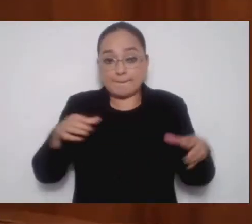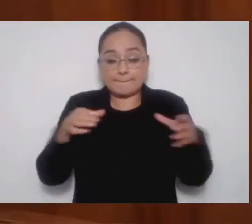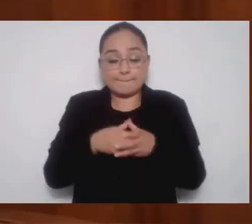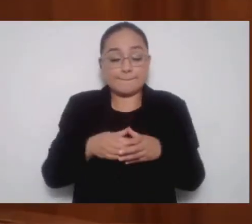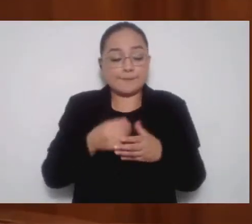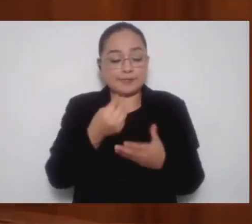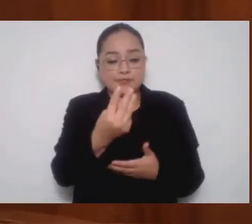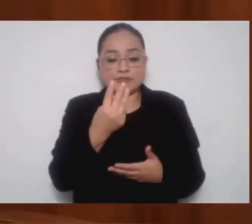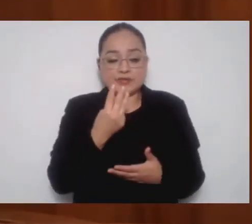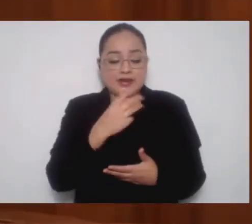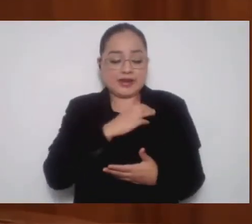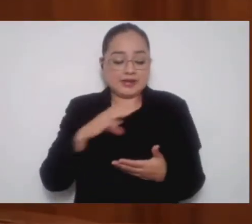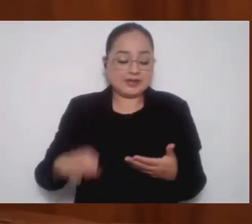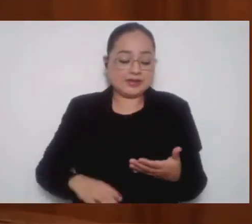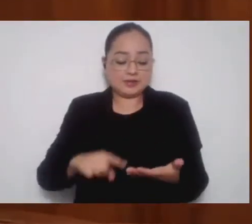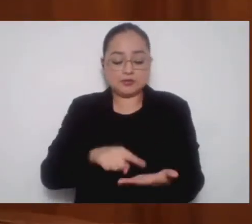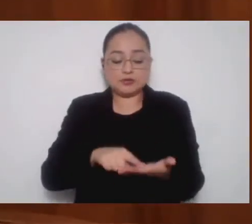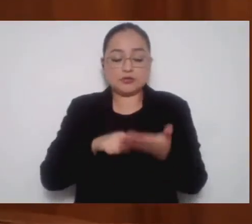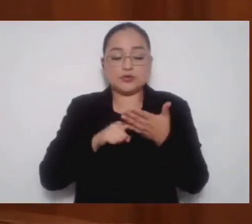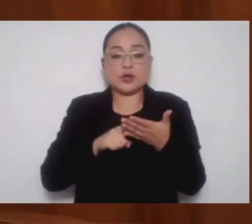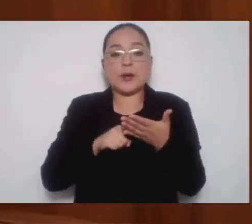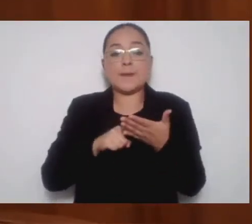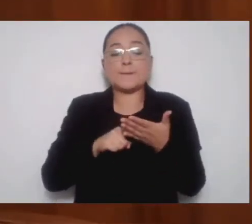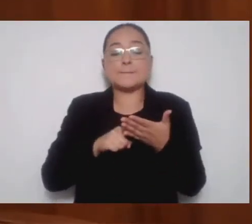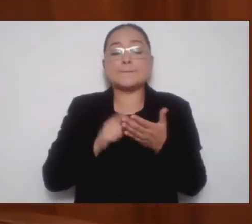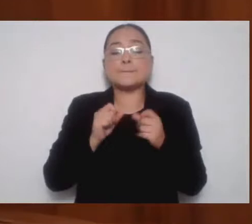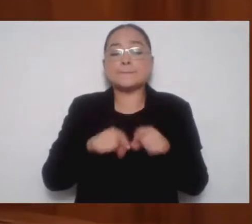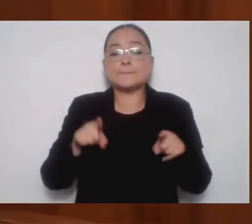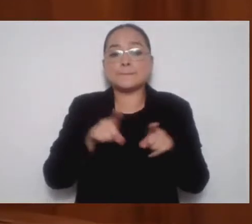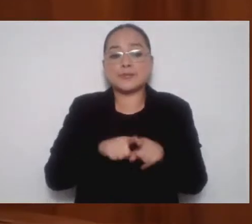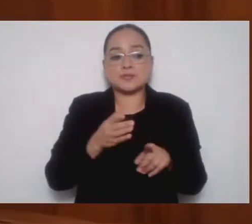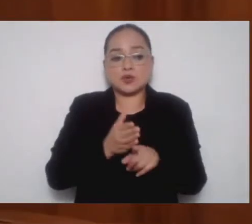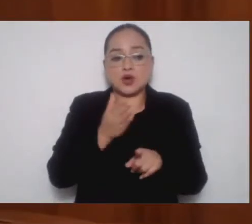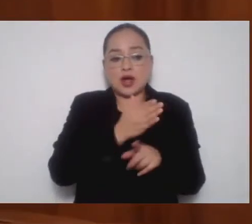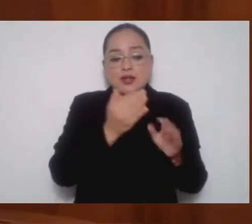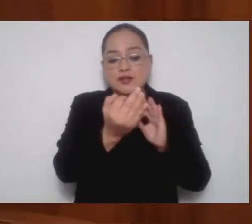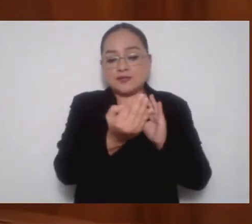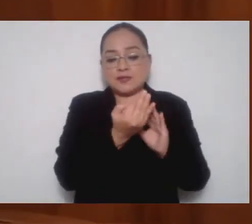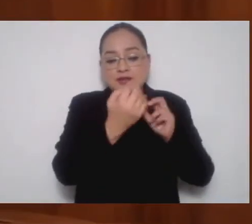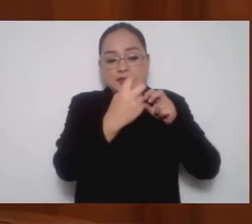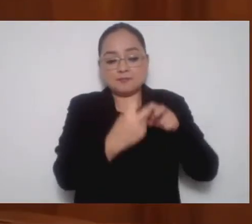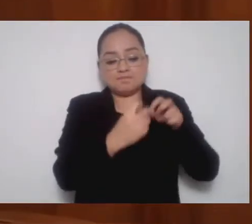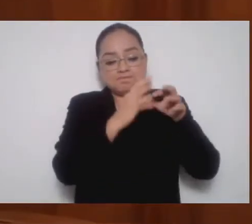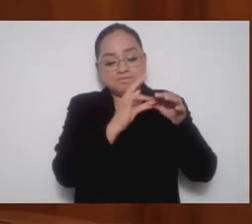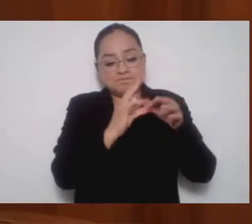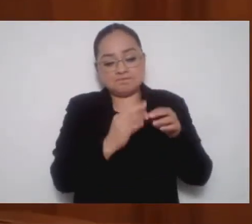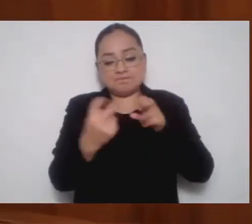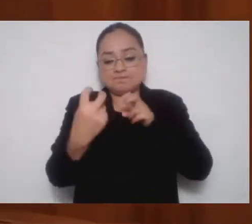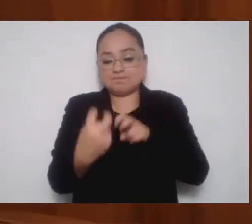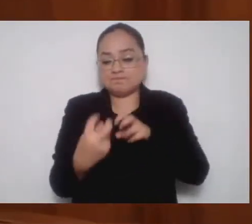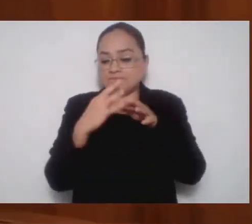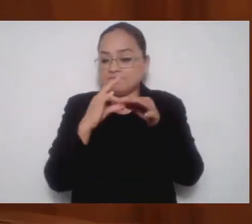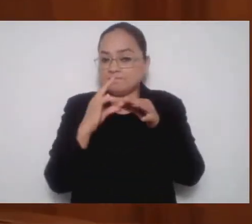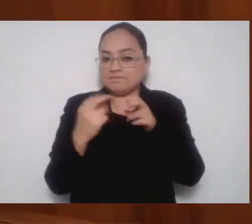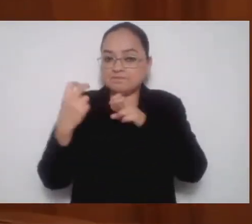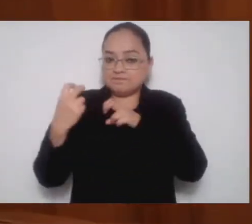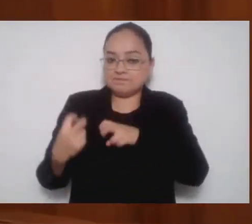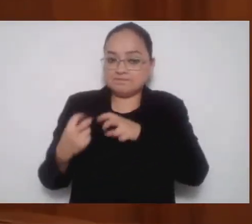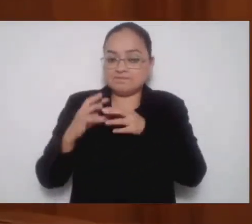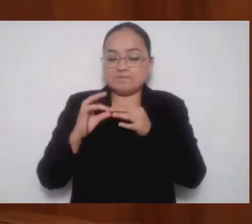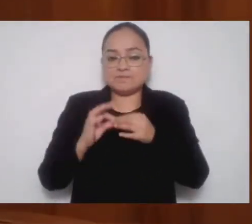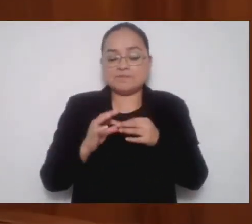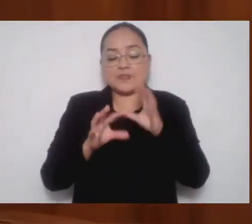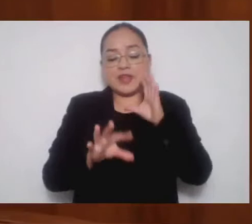base en la terna remitida por el Ejecutivo y previa comparecencia de las personas propuestas,